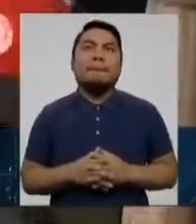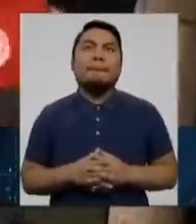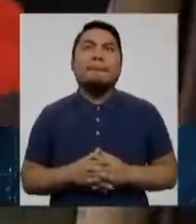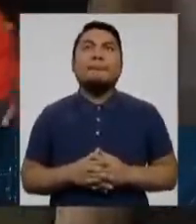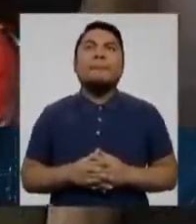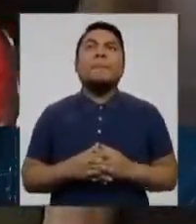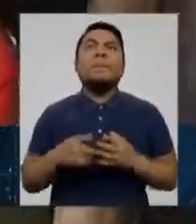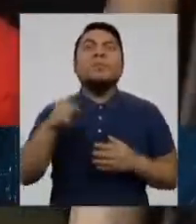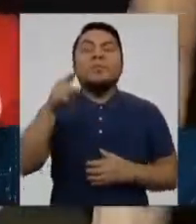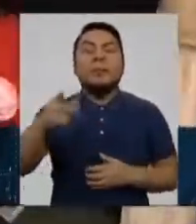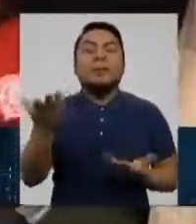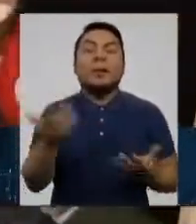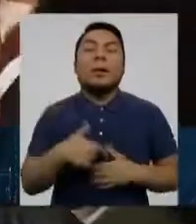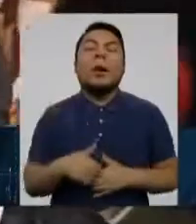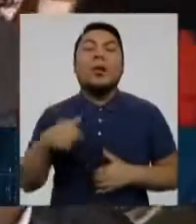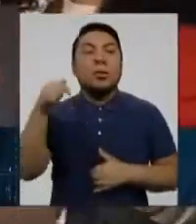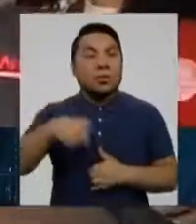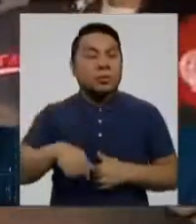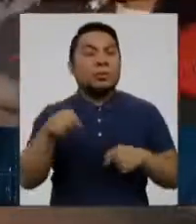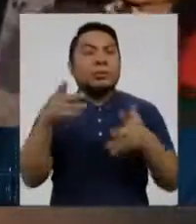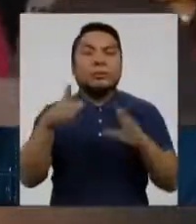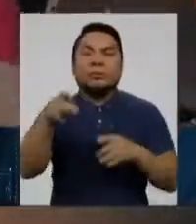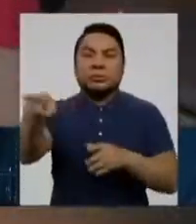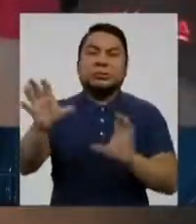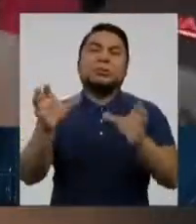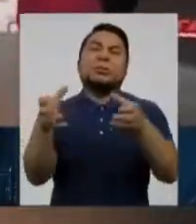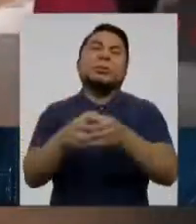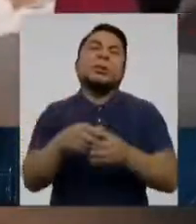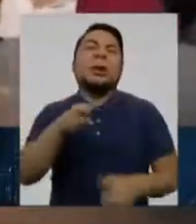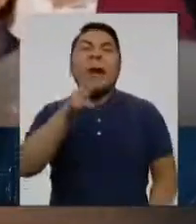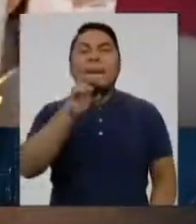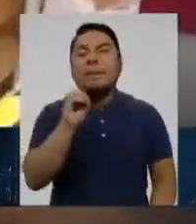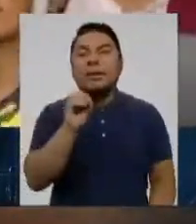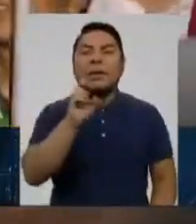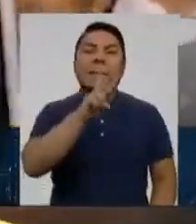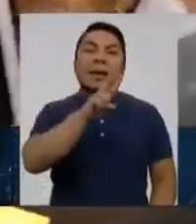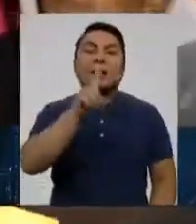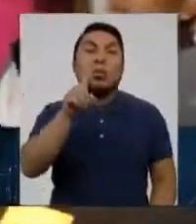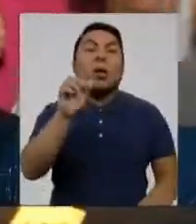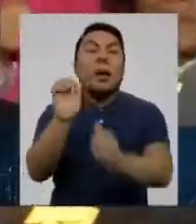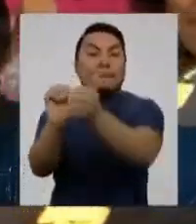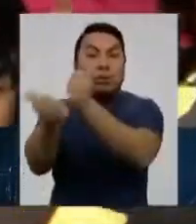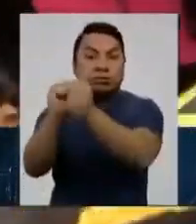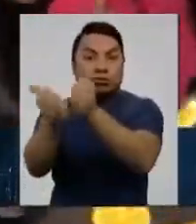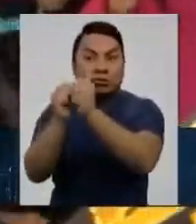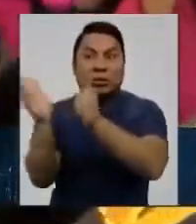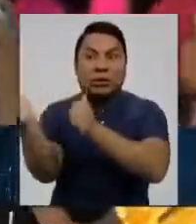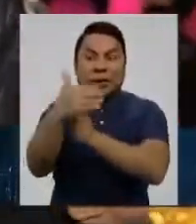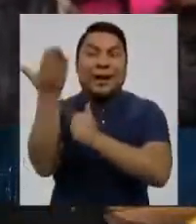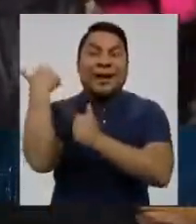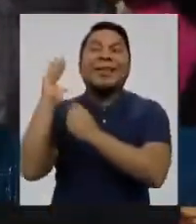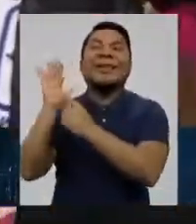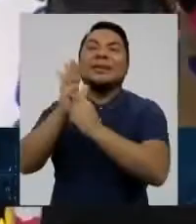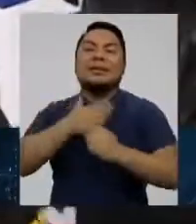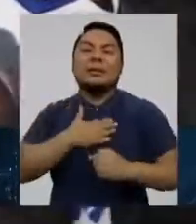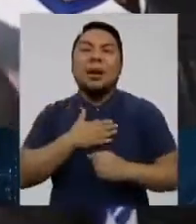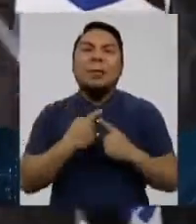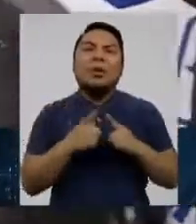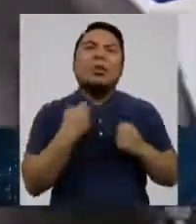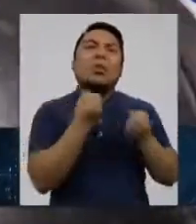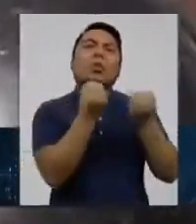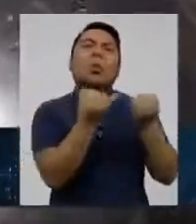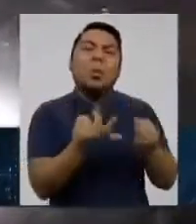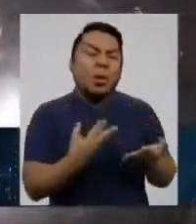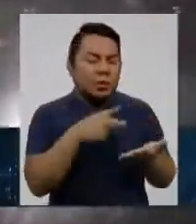Enrique, Paola, se dice que son entre 20 y 21 postulantes. Nosotros hemos contado ya 15 los que han llegado al